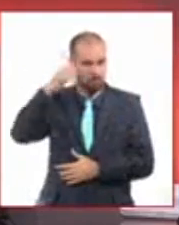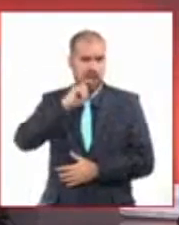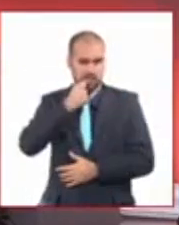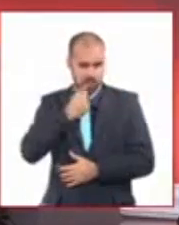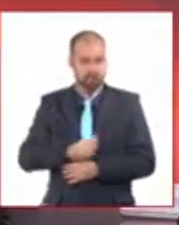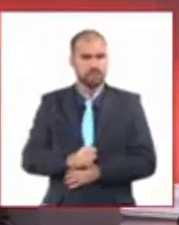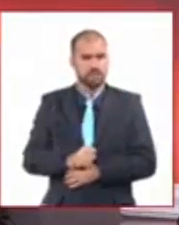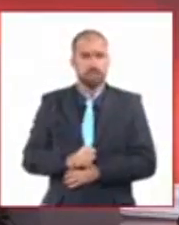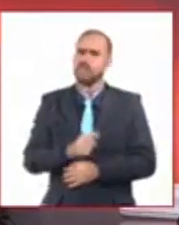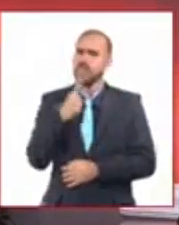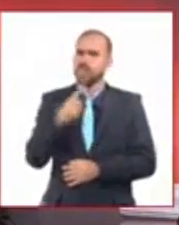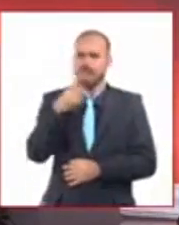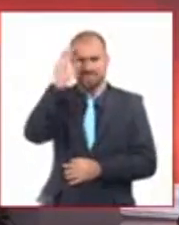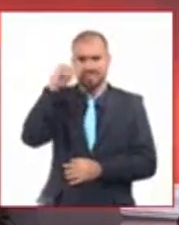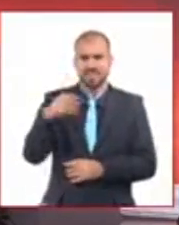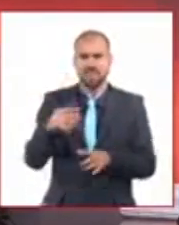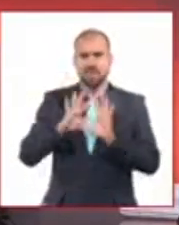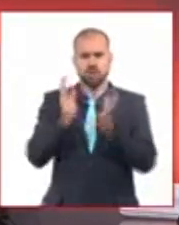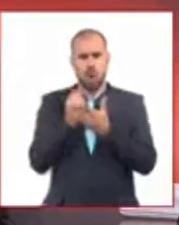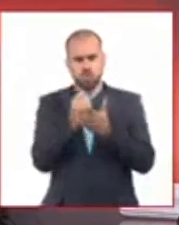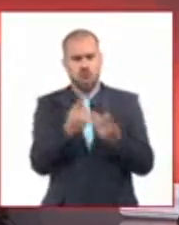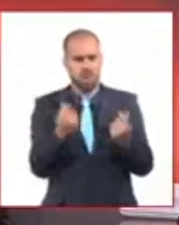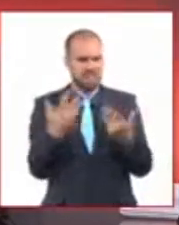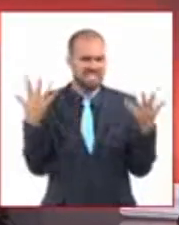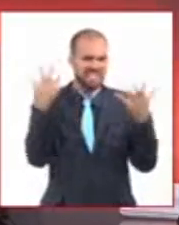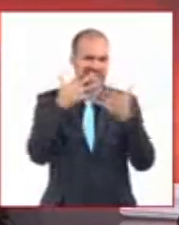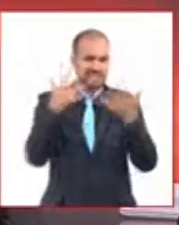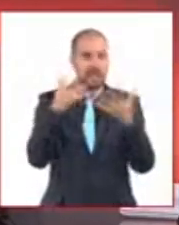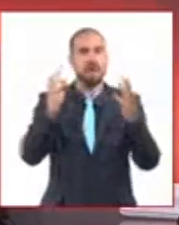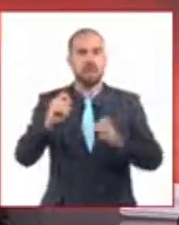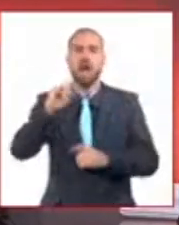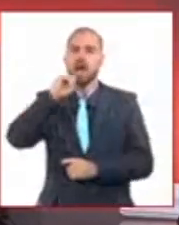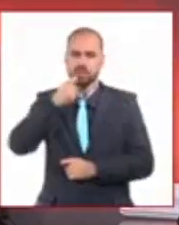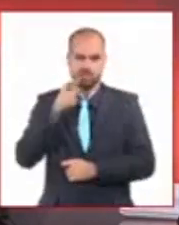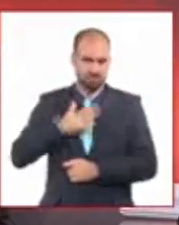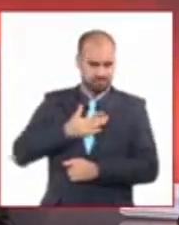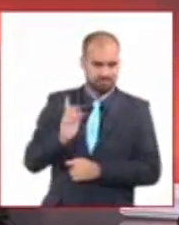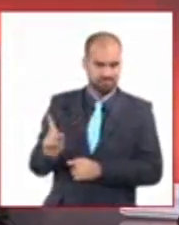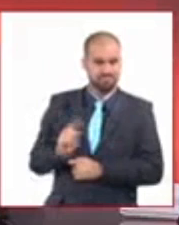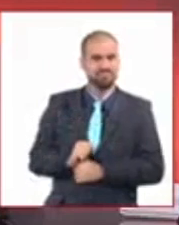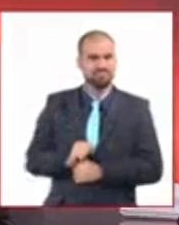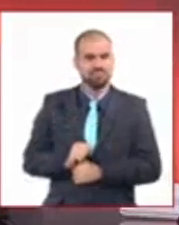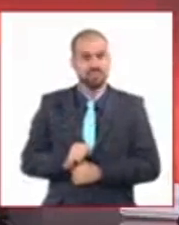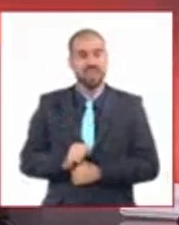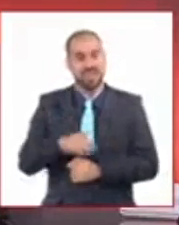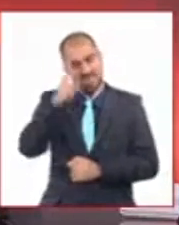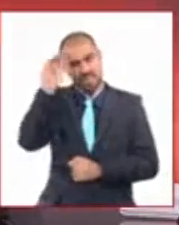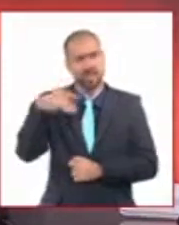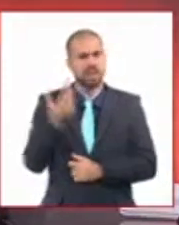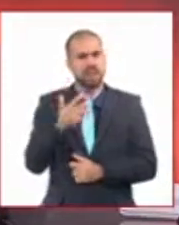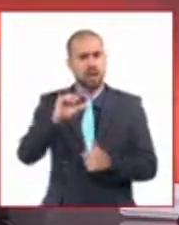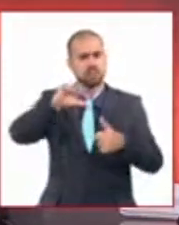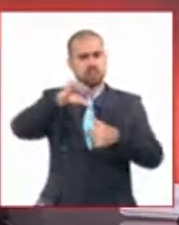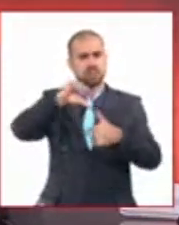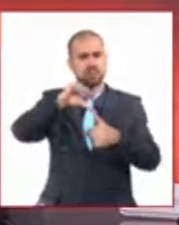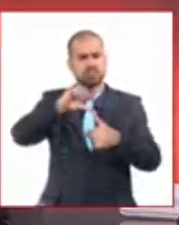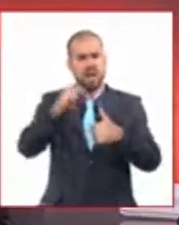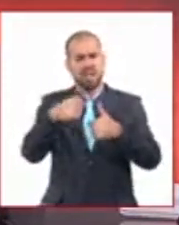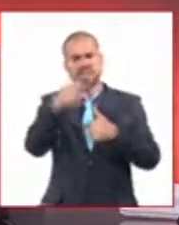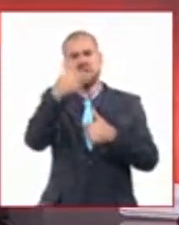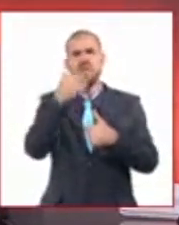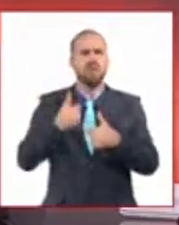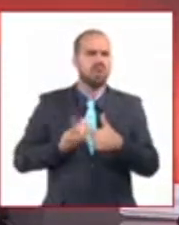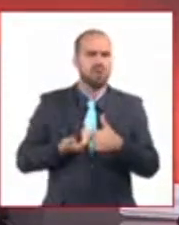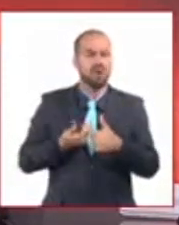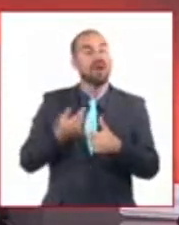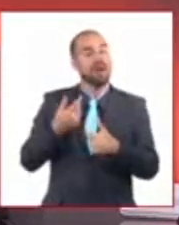la economía norteamericana irá en contra todo lo que pasó en centroamérica nosotros no podemos olvidar que el eeuu